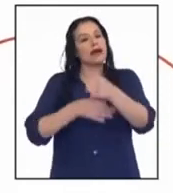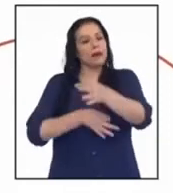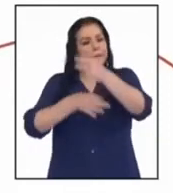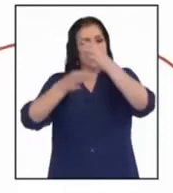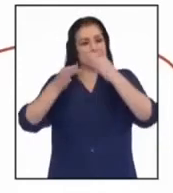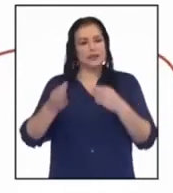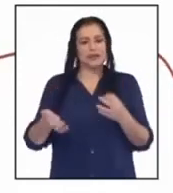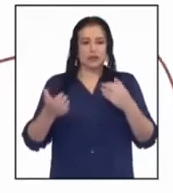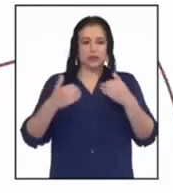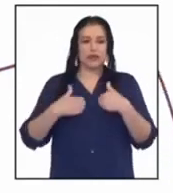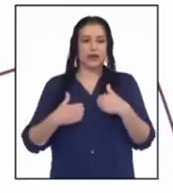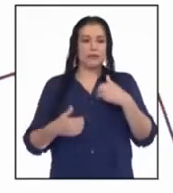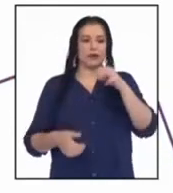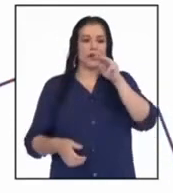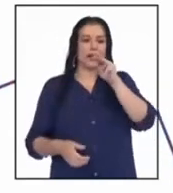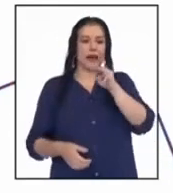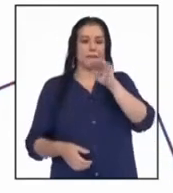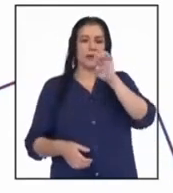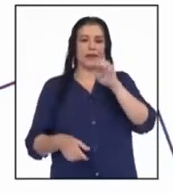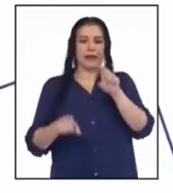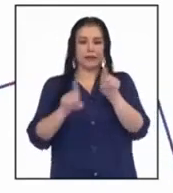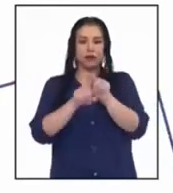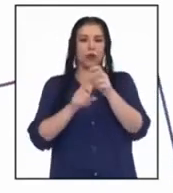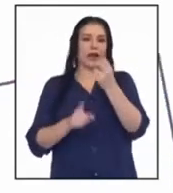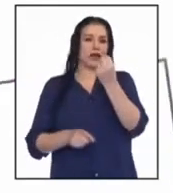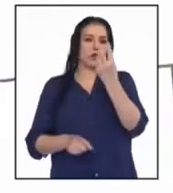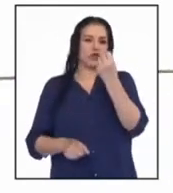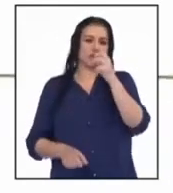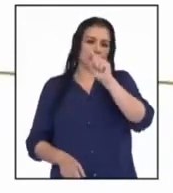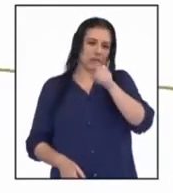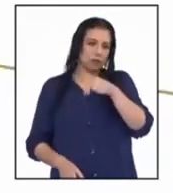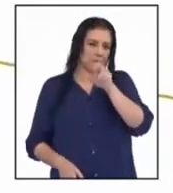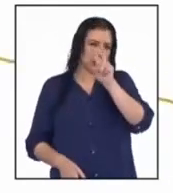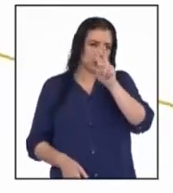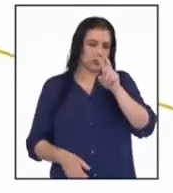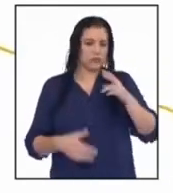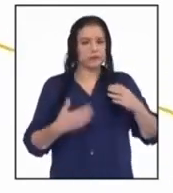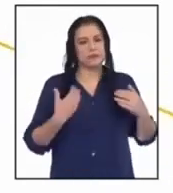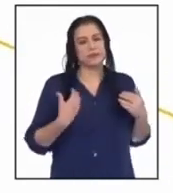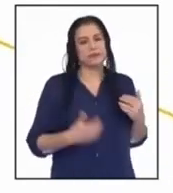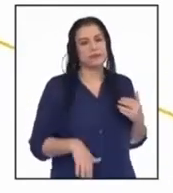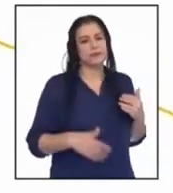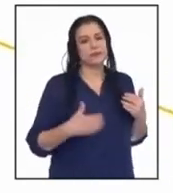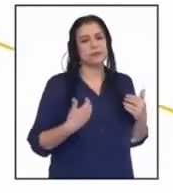Reemplazando tenemos que la mediana es 12,2.